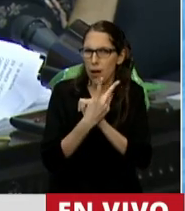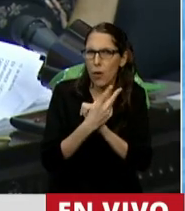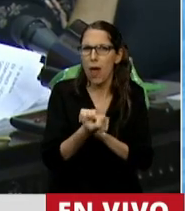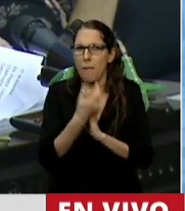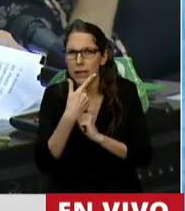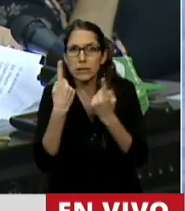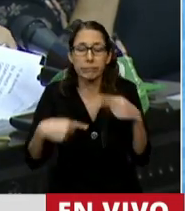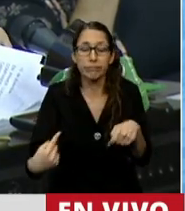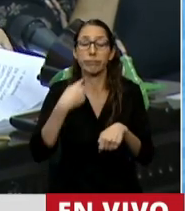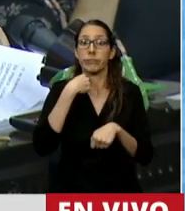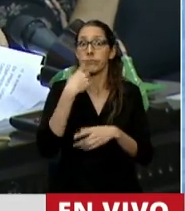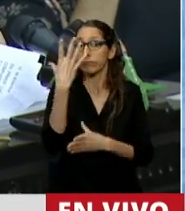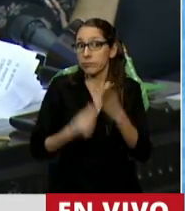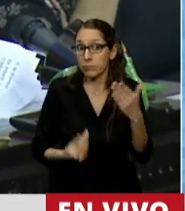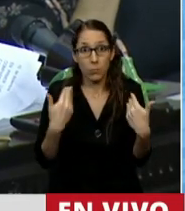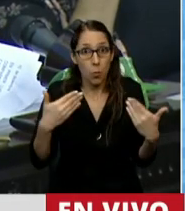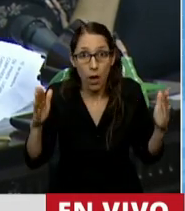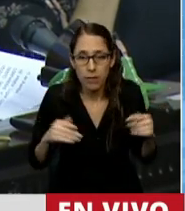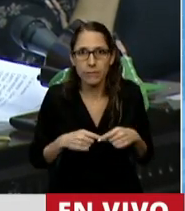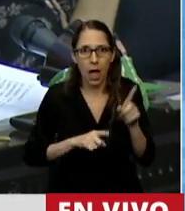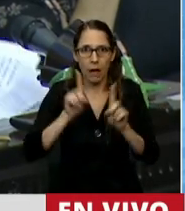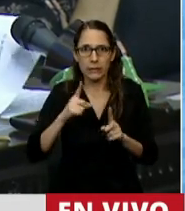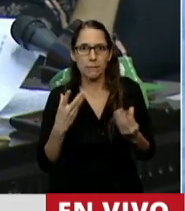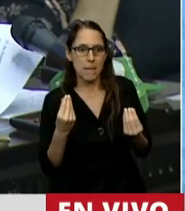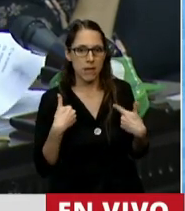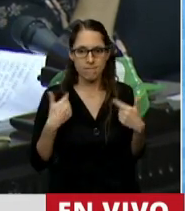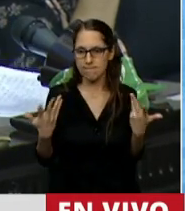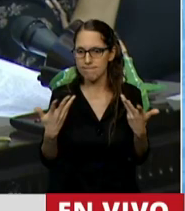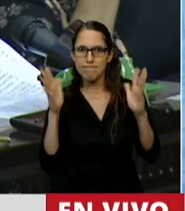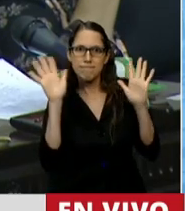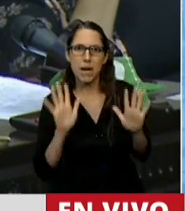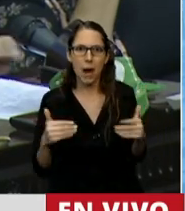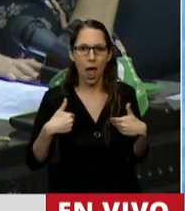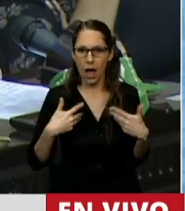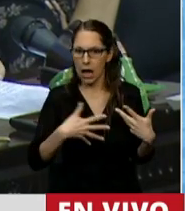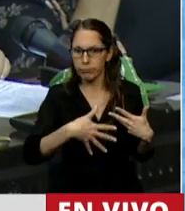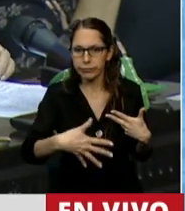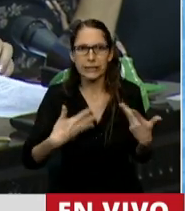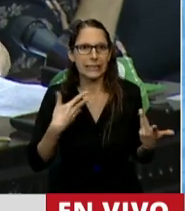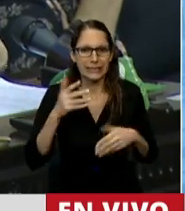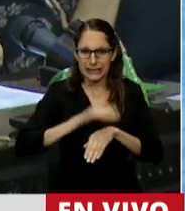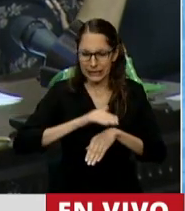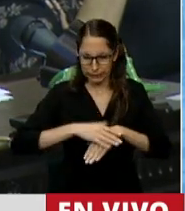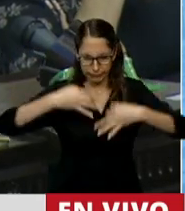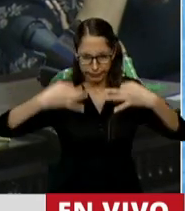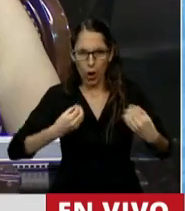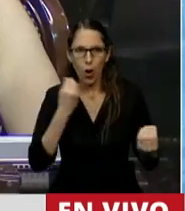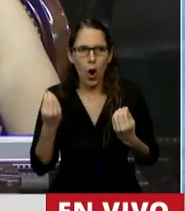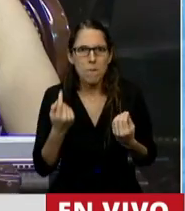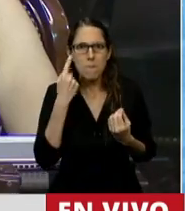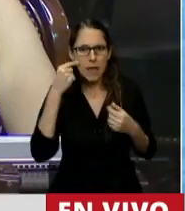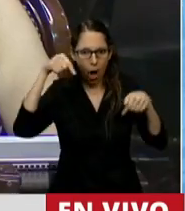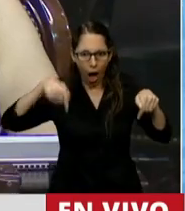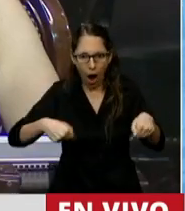o fallan. Hay miedo al rechazo, a no estar preparada para asumir esa responsabilidad, miedo al presente y al